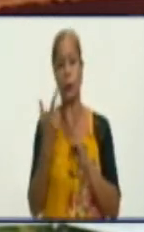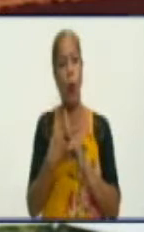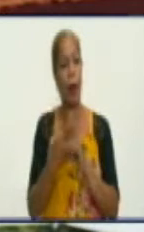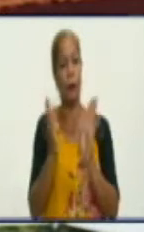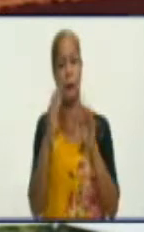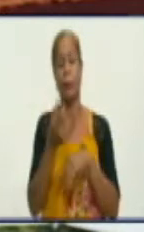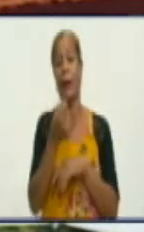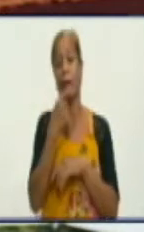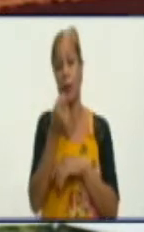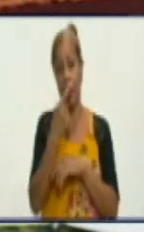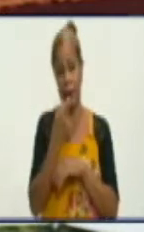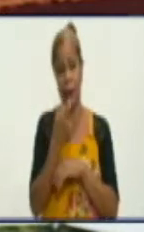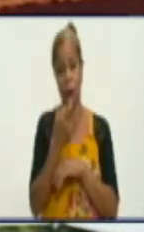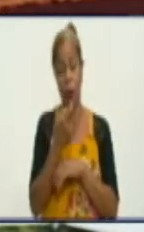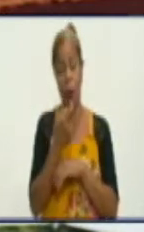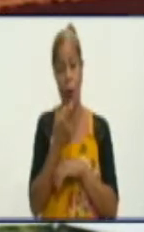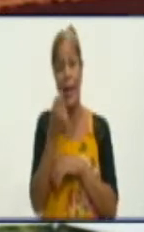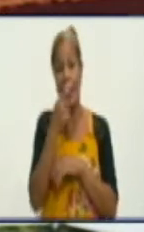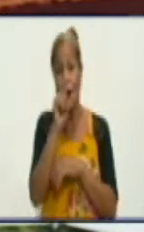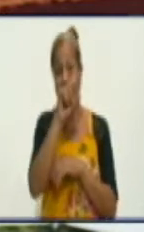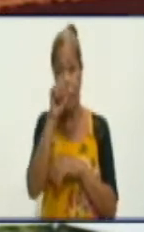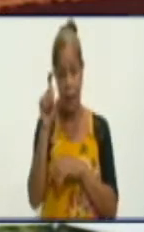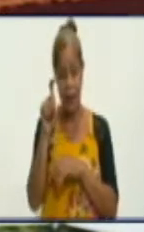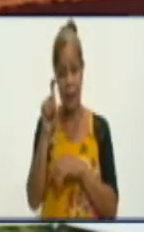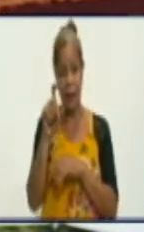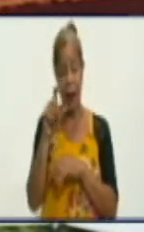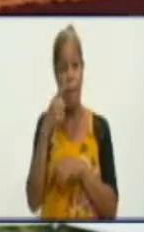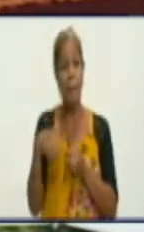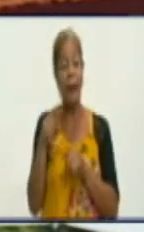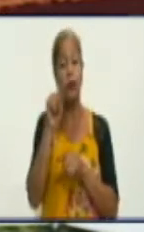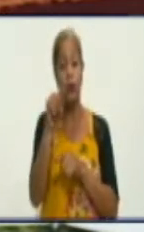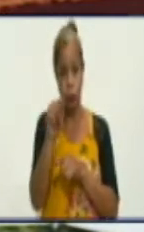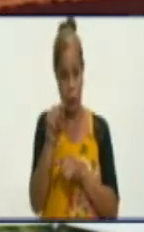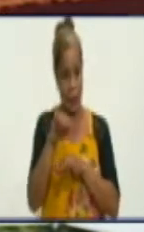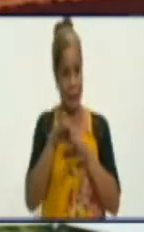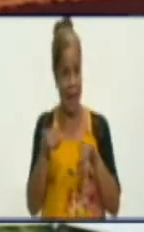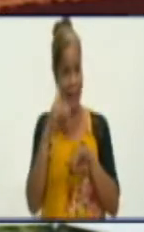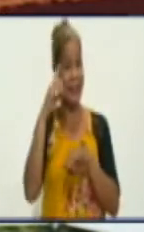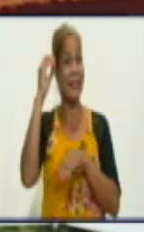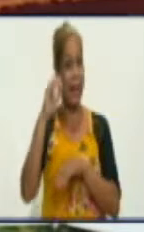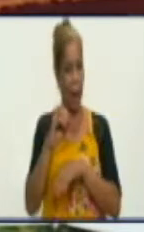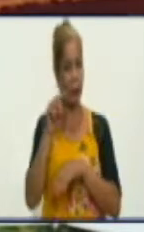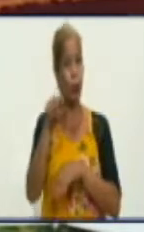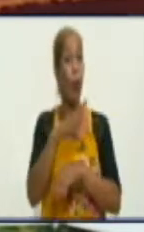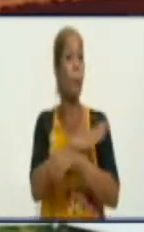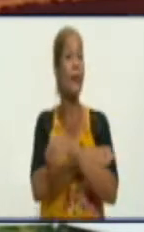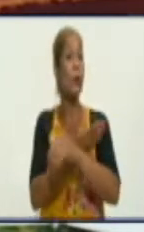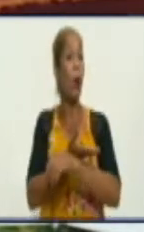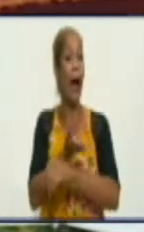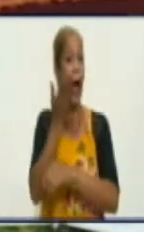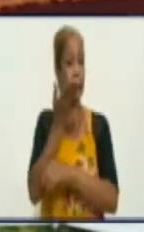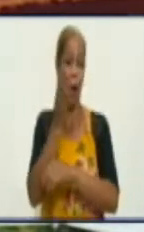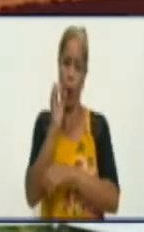que están relacionados con la hipertensión. Si usted ya es un paciente que sabe que es hipertenso, sin el ánimo de